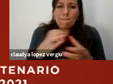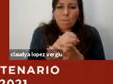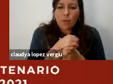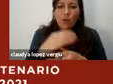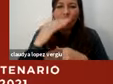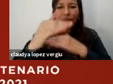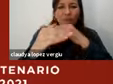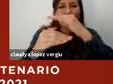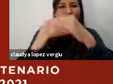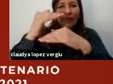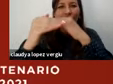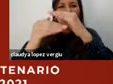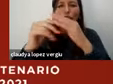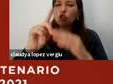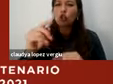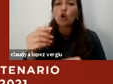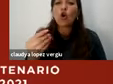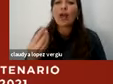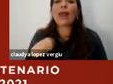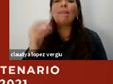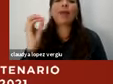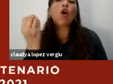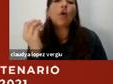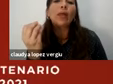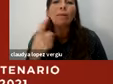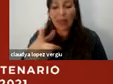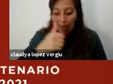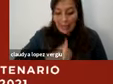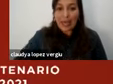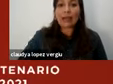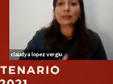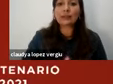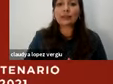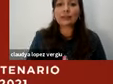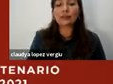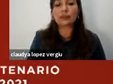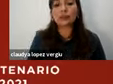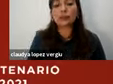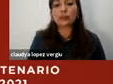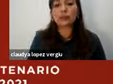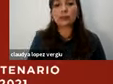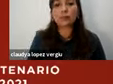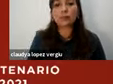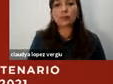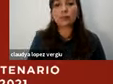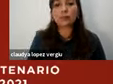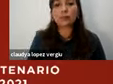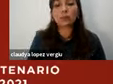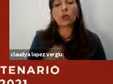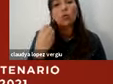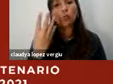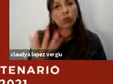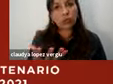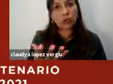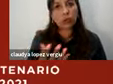son señoras, son madres, sino ya para las hijas. Para las hijas, bueno,